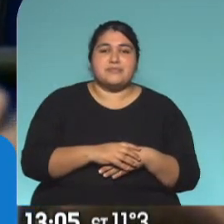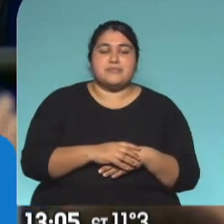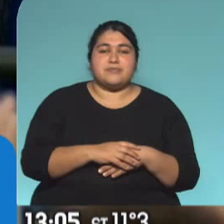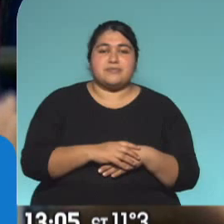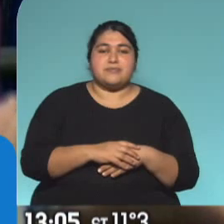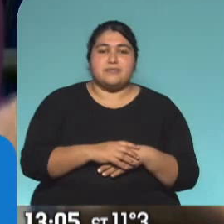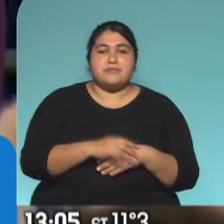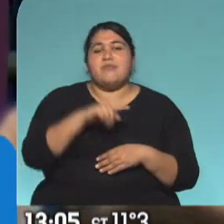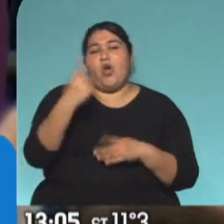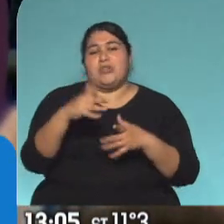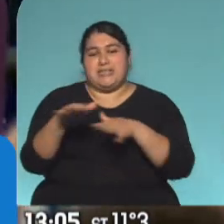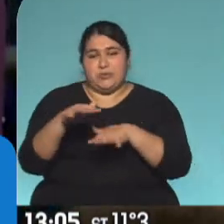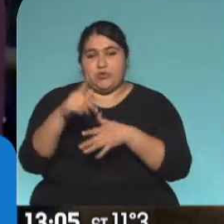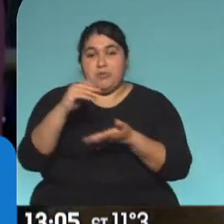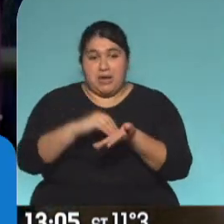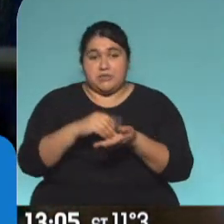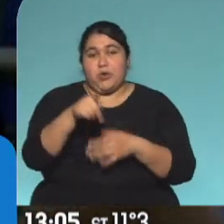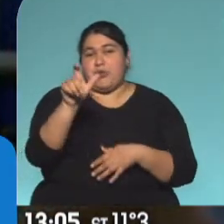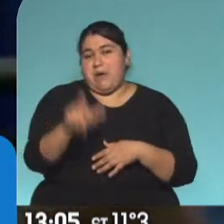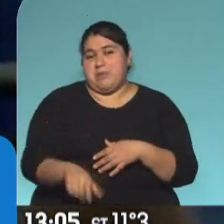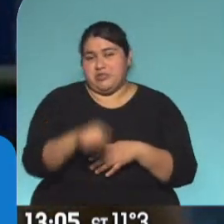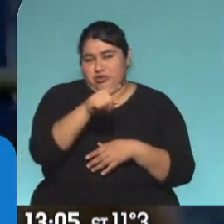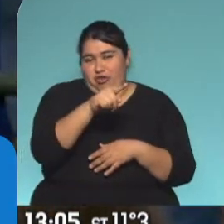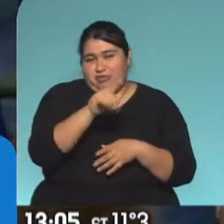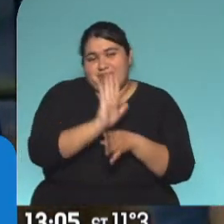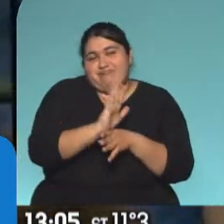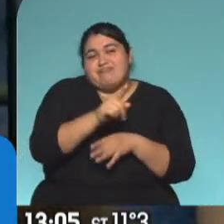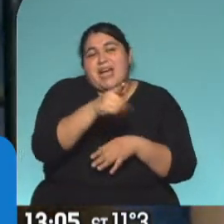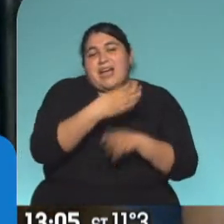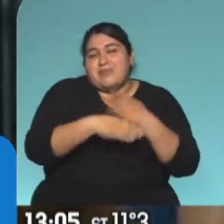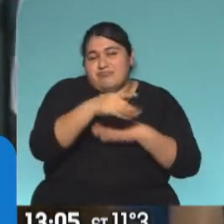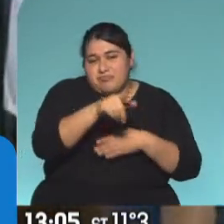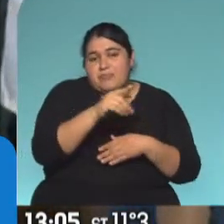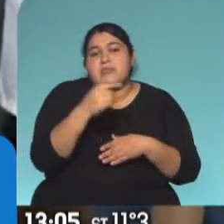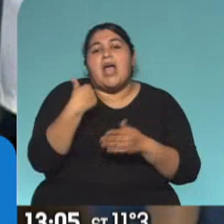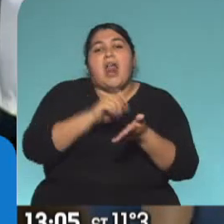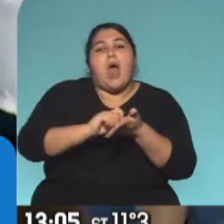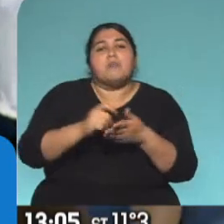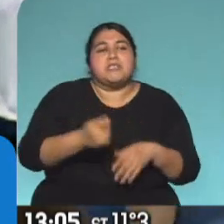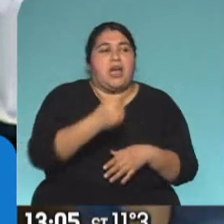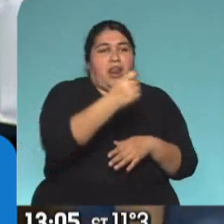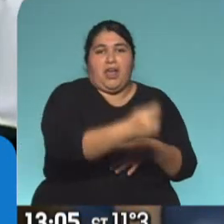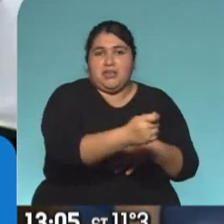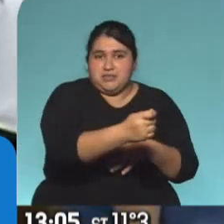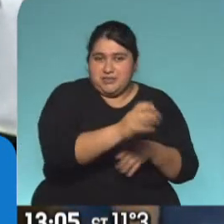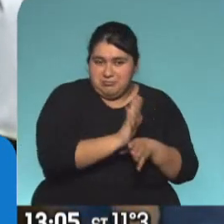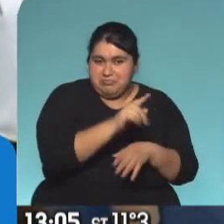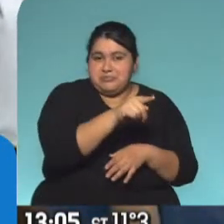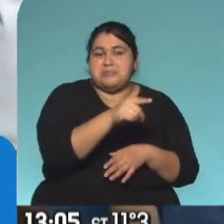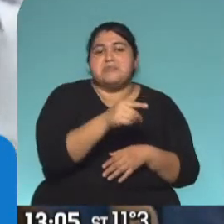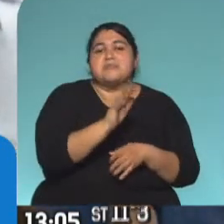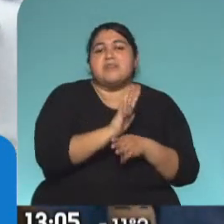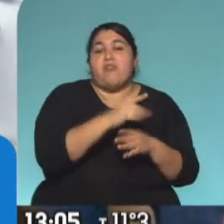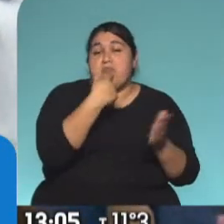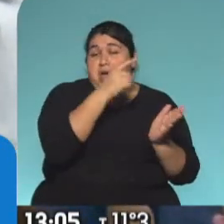Ahí hay otra secuencia que estamos viendo con una persona inmunodeprimida a la cual Trump le pasa una lapicera, ¿verdad? Sí. Tremendo. Una lapicera mano a mano.